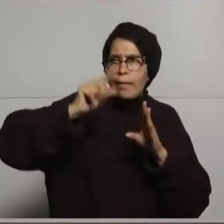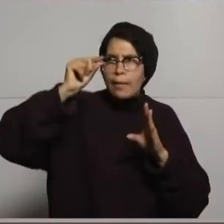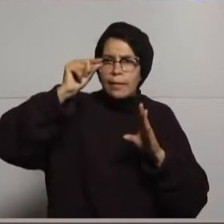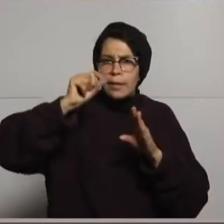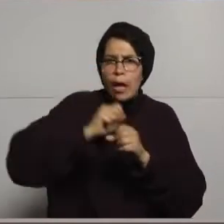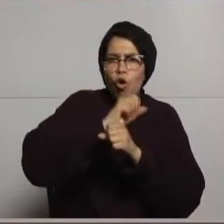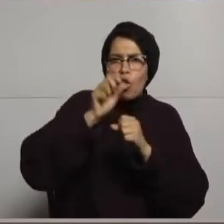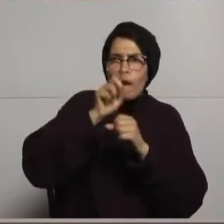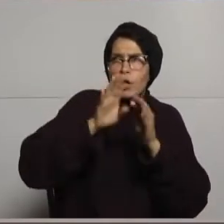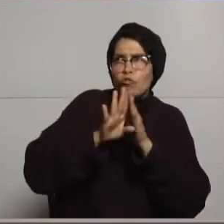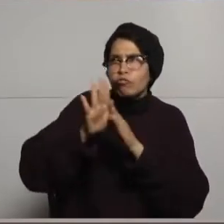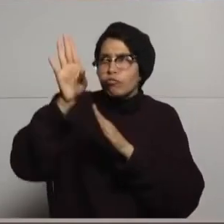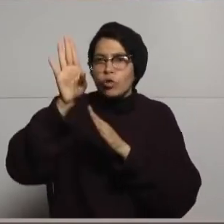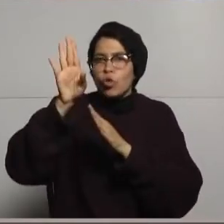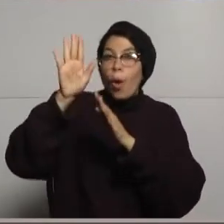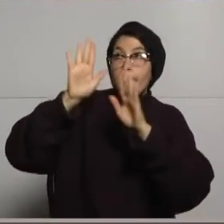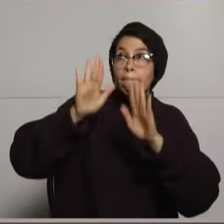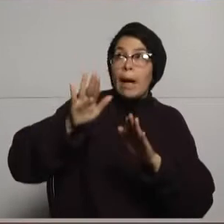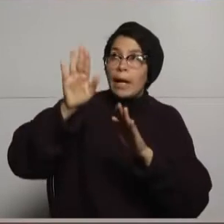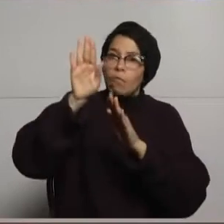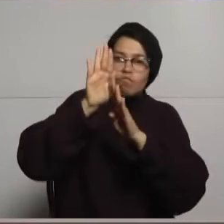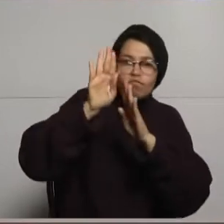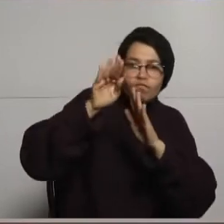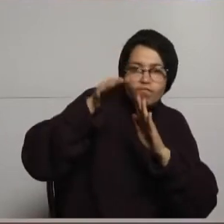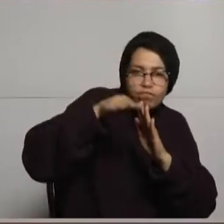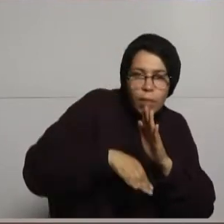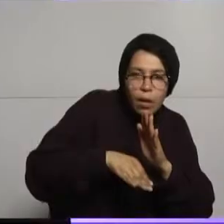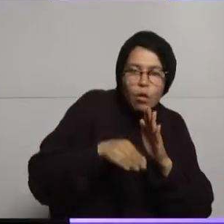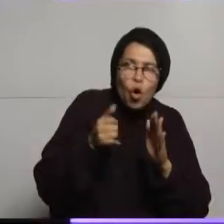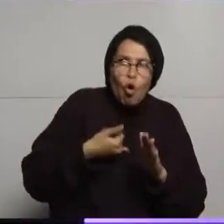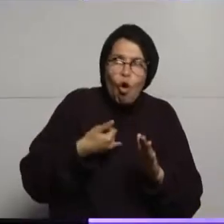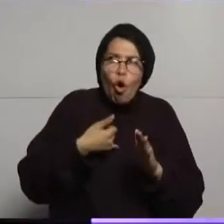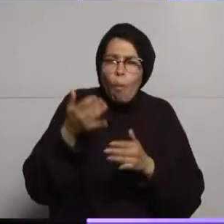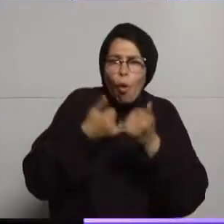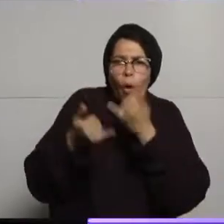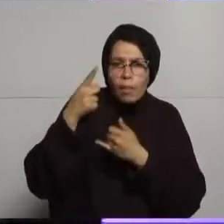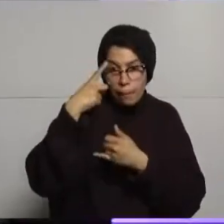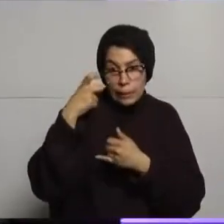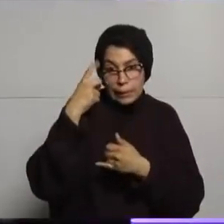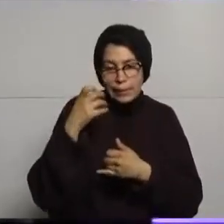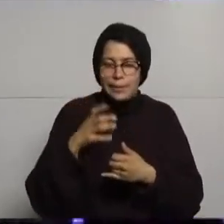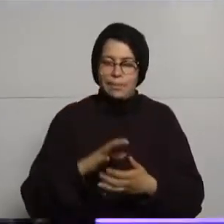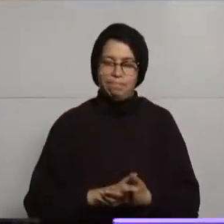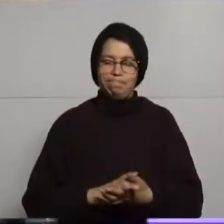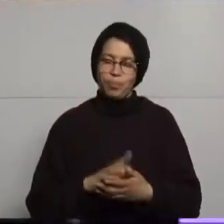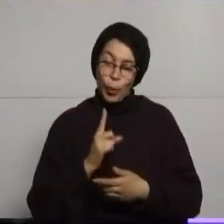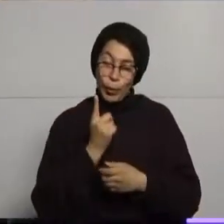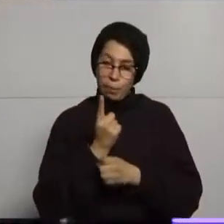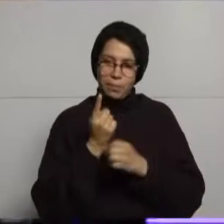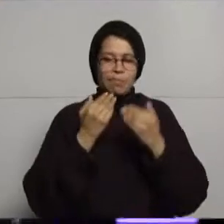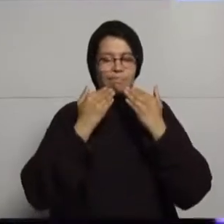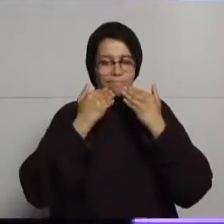frenar la curva de Uruguay con respecto al resto de los países de la región? Adelante. Primero, gracias, saludos a